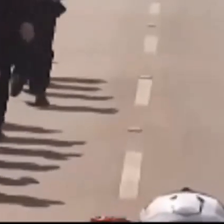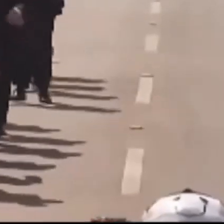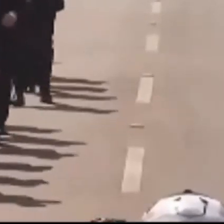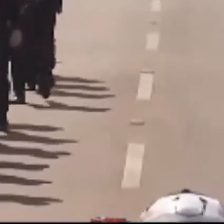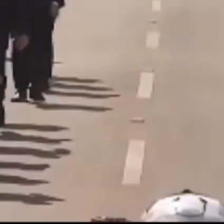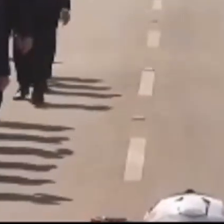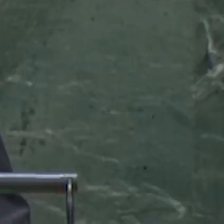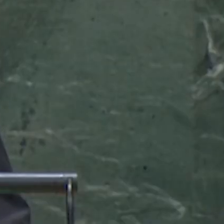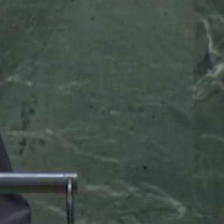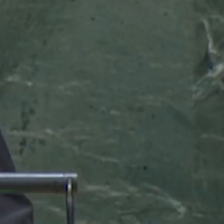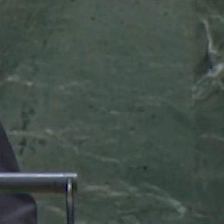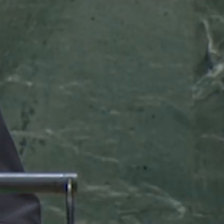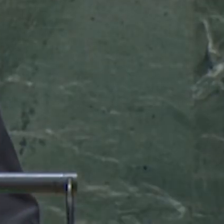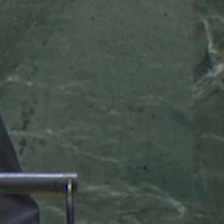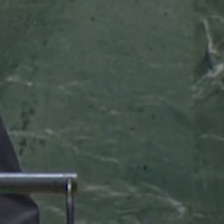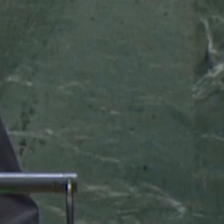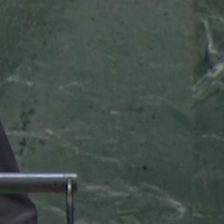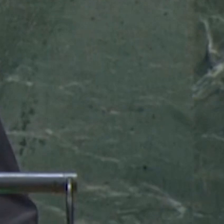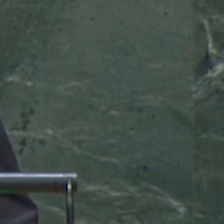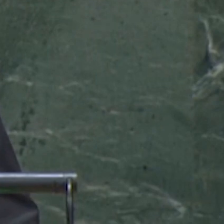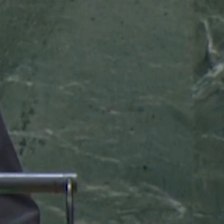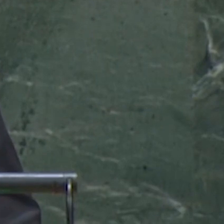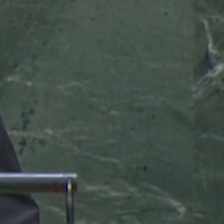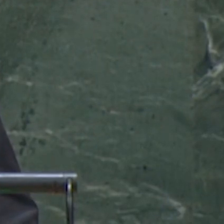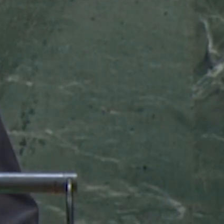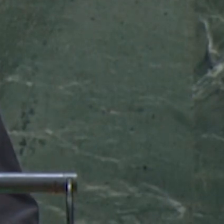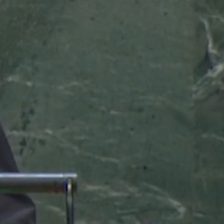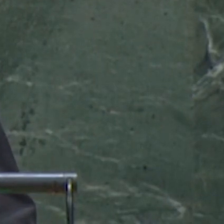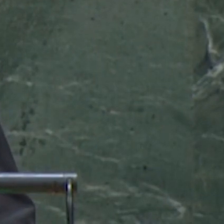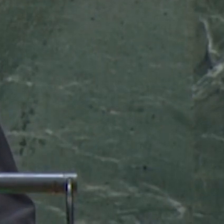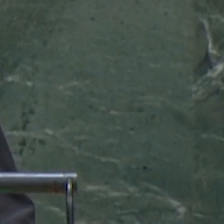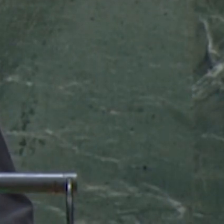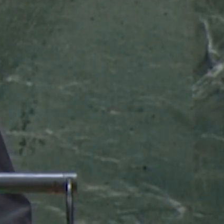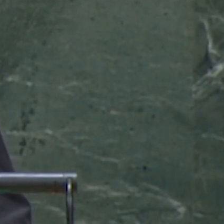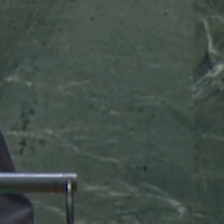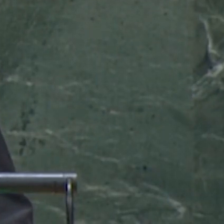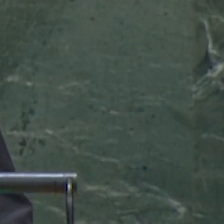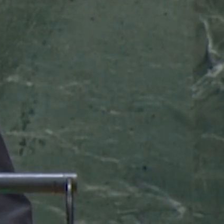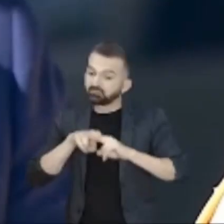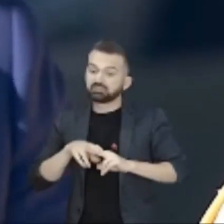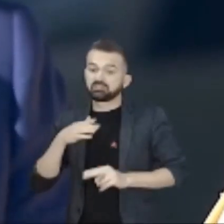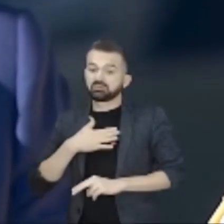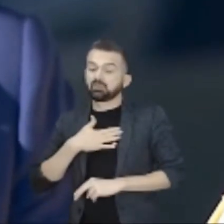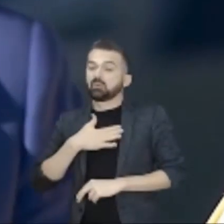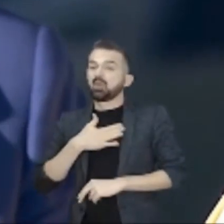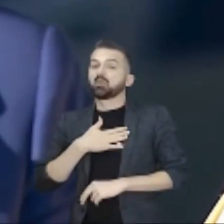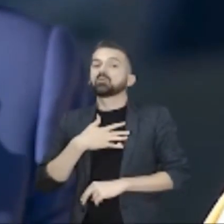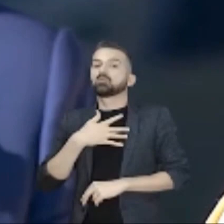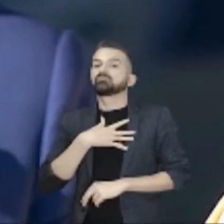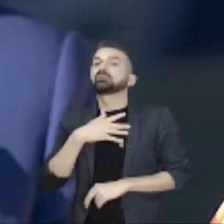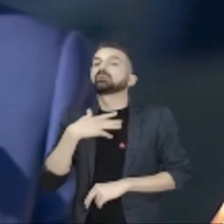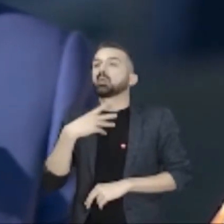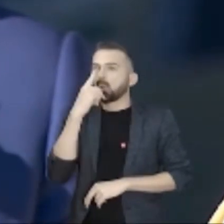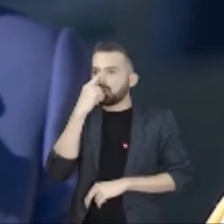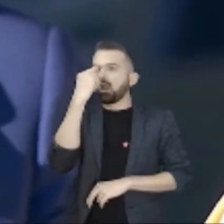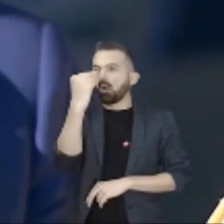y reconstrucción frente a la devastación, aseguró, deja atrás de sí su predecesor Jair Bolsonaro. Asumimos hoy,